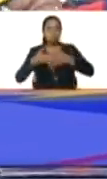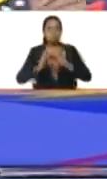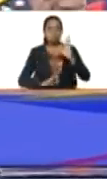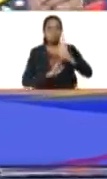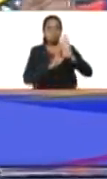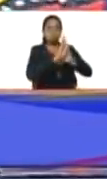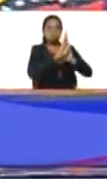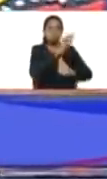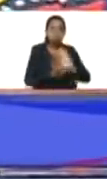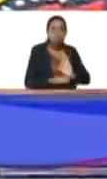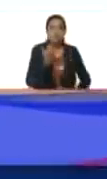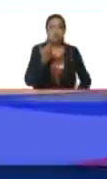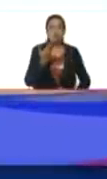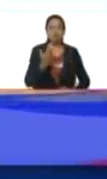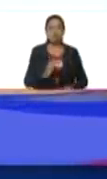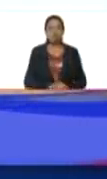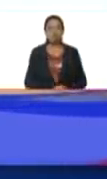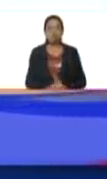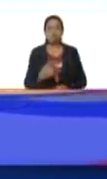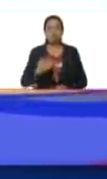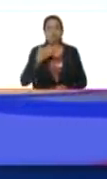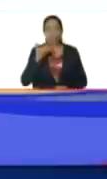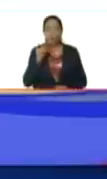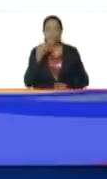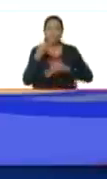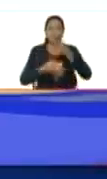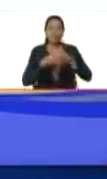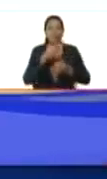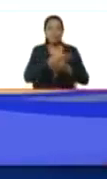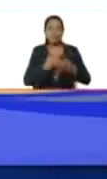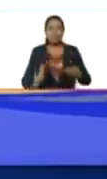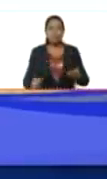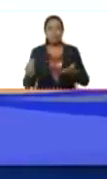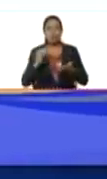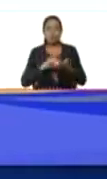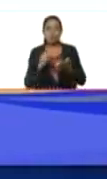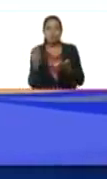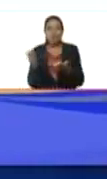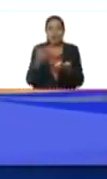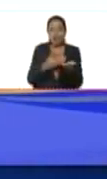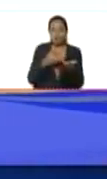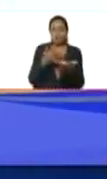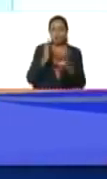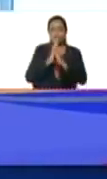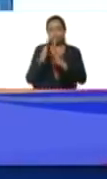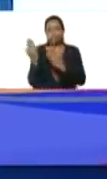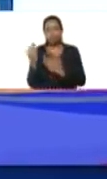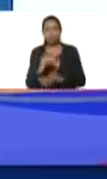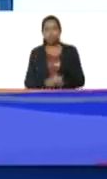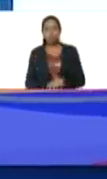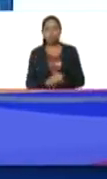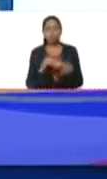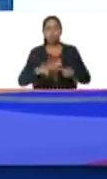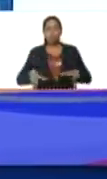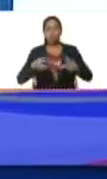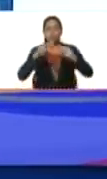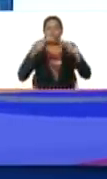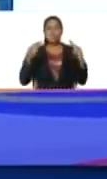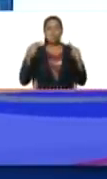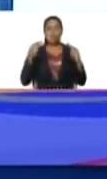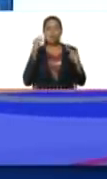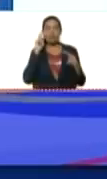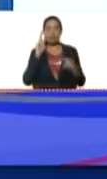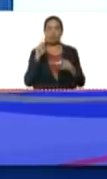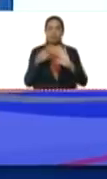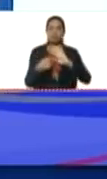cuadrantes de paz. Y yo le puedo decir, presidente, si me ponen la lámina anterior, que los cuadrantes de paz en Miranda, aquí se